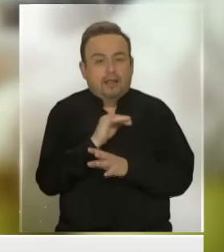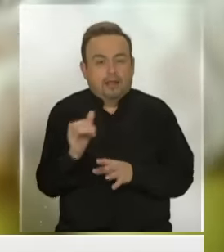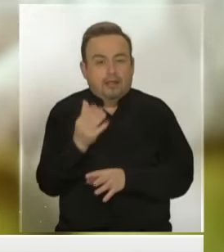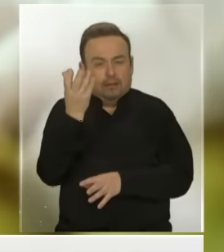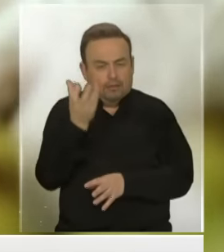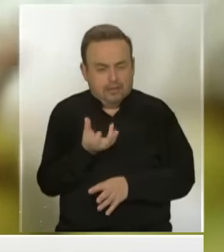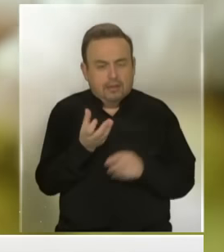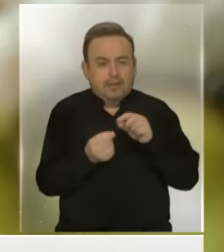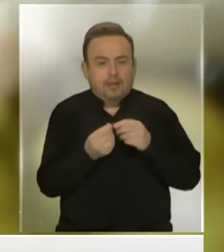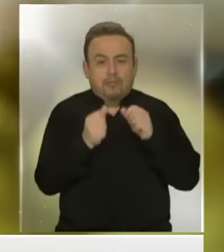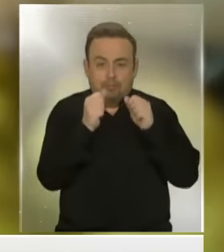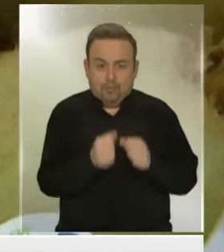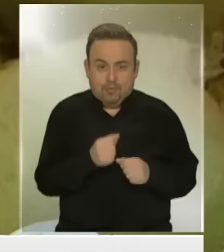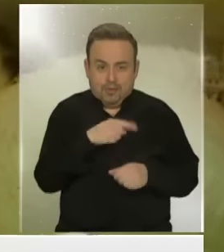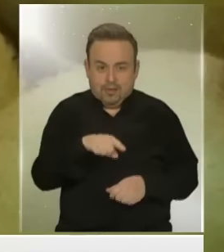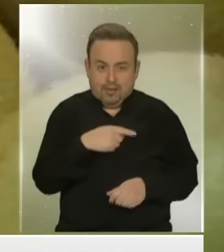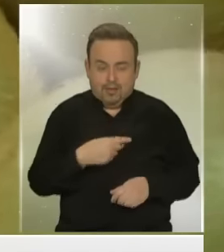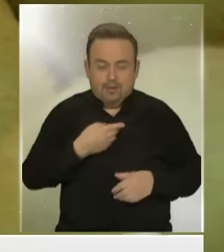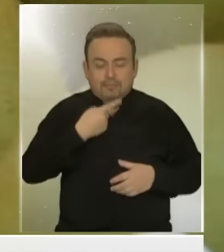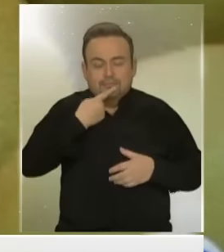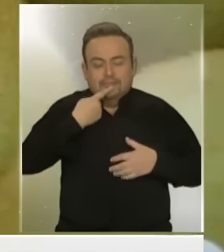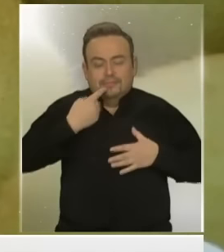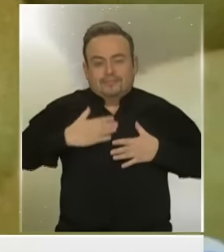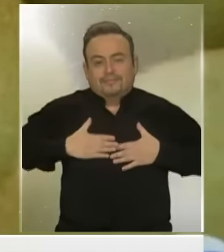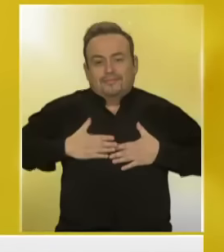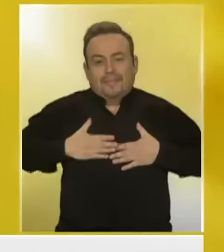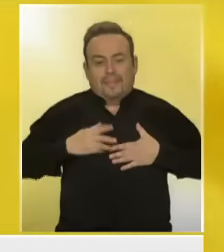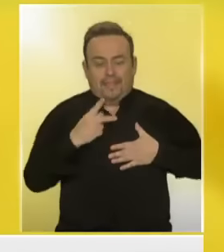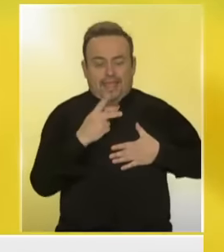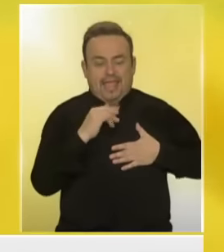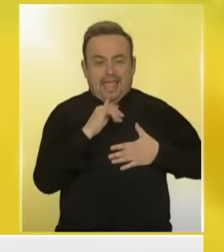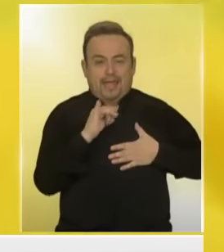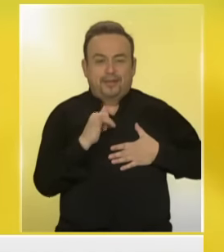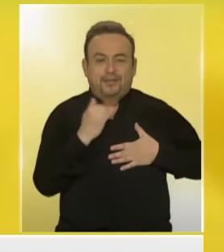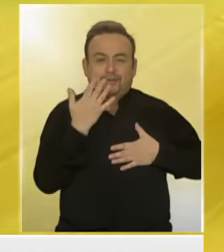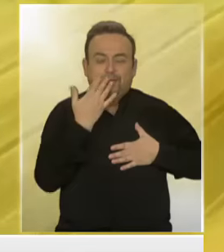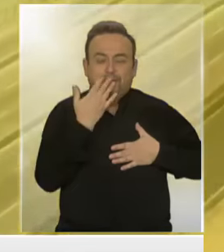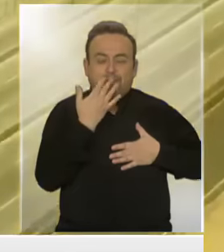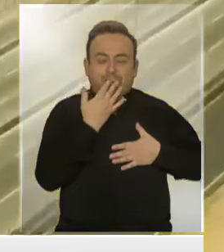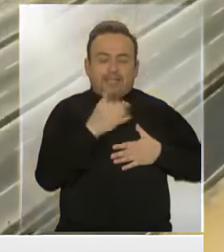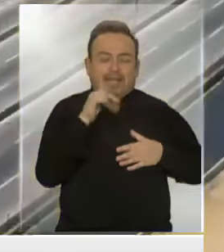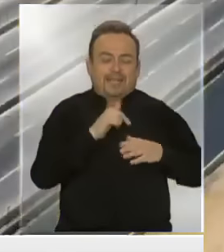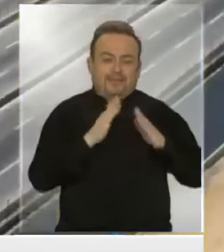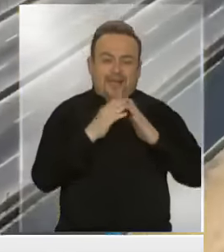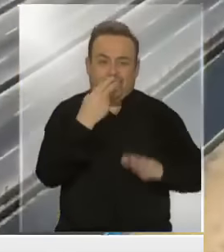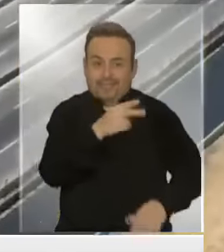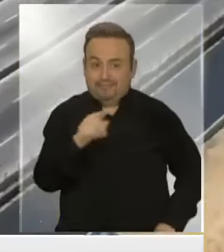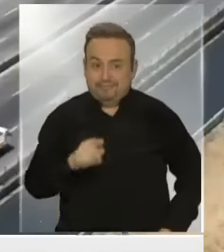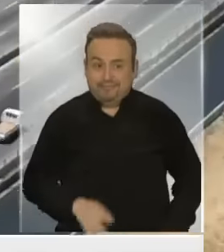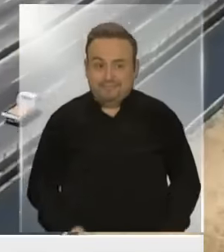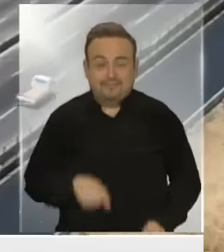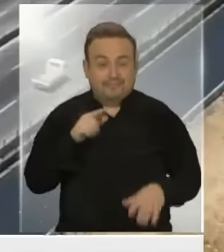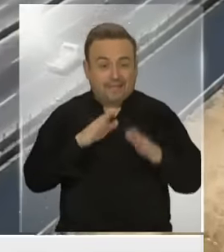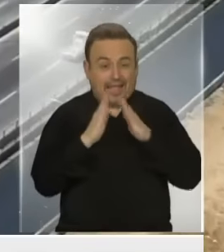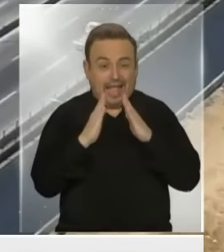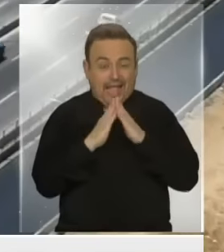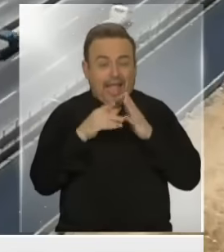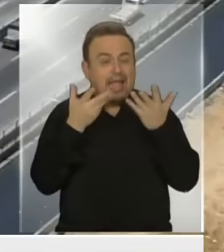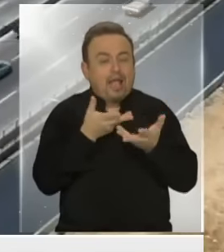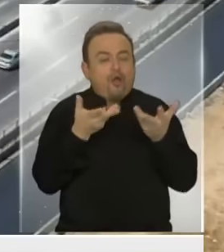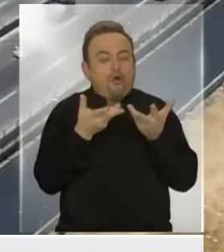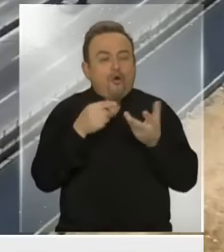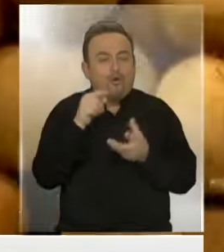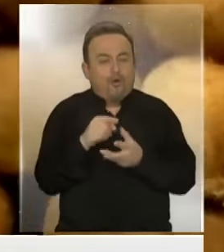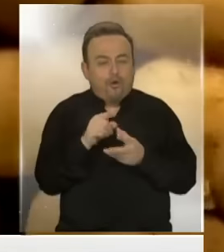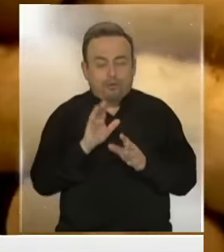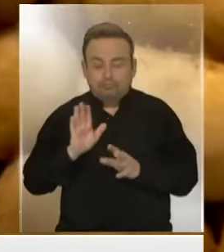este consejo que podría darle más dulzor a ese kiwi que ya tiene en su hogar. En la casa, la manera correcta